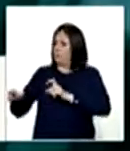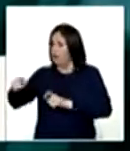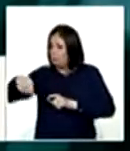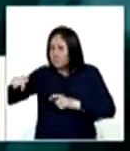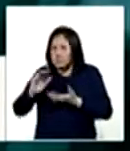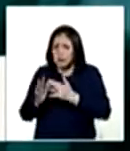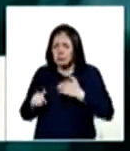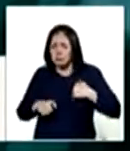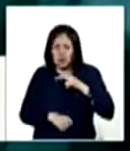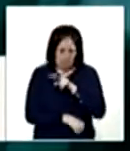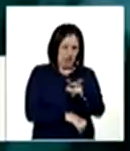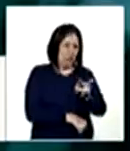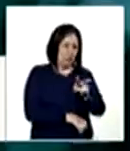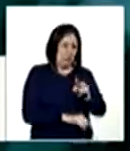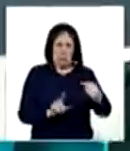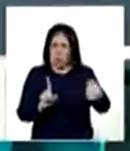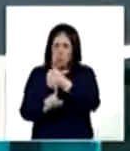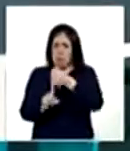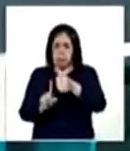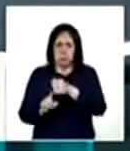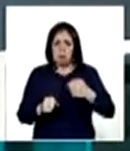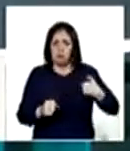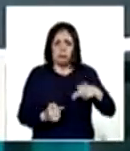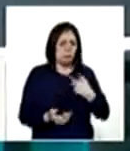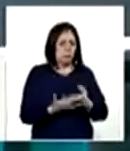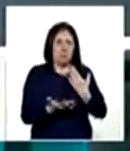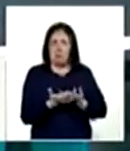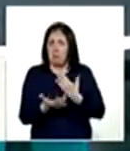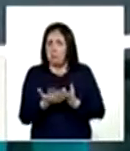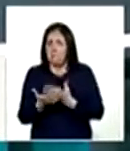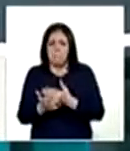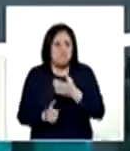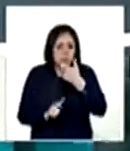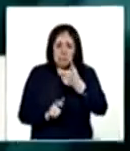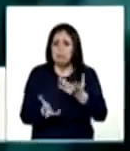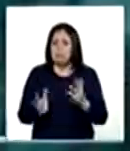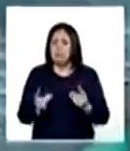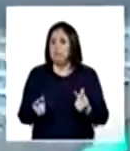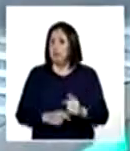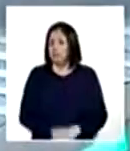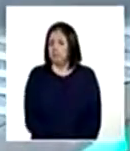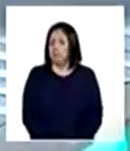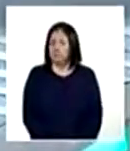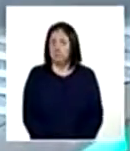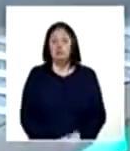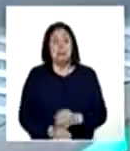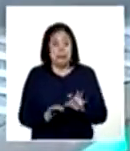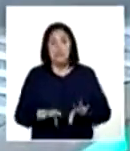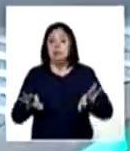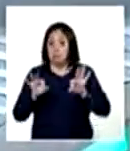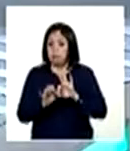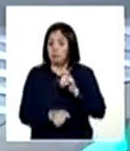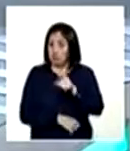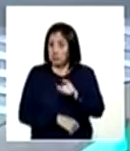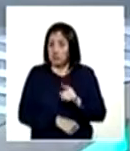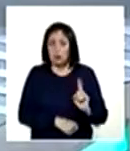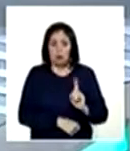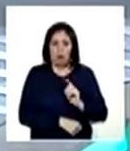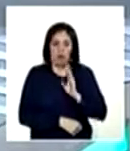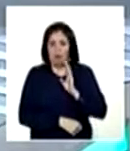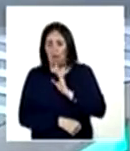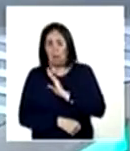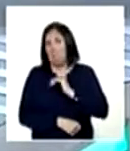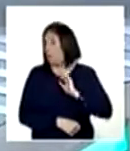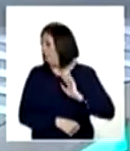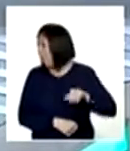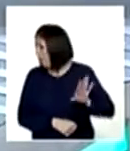hacer es, vemos que alguien está maltratando, evidencias inmediatas. Qué importante ese mensaje, ¿no? No seamos